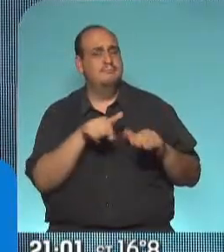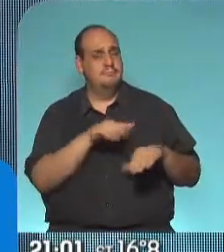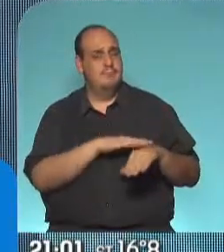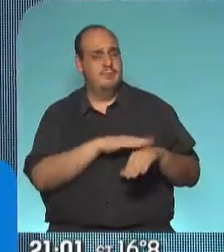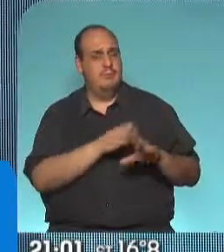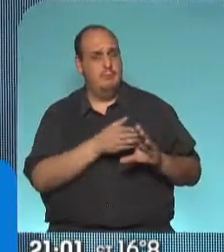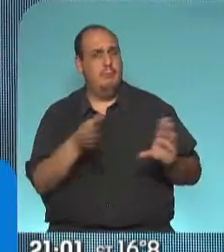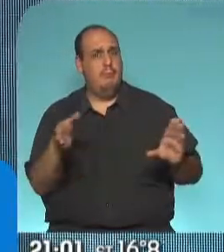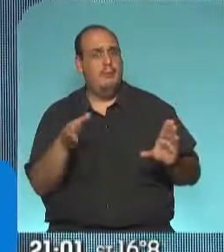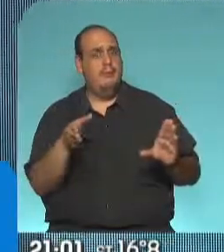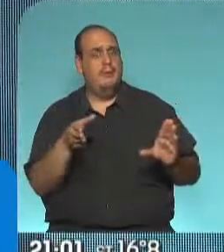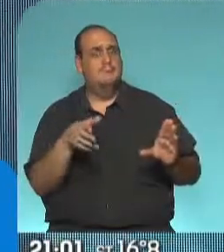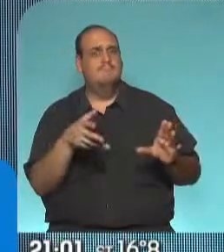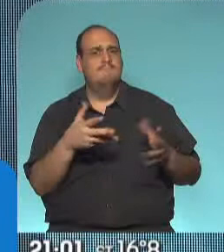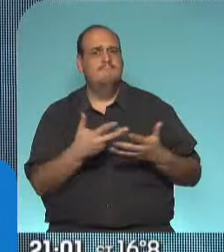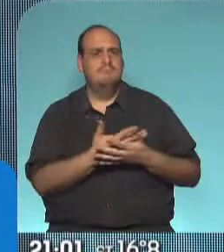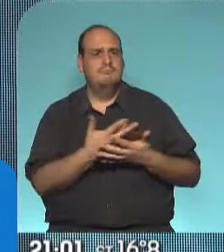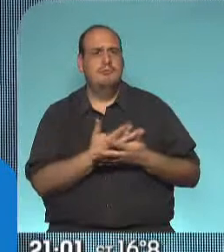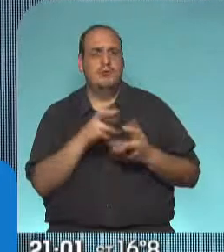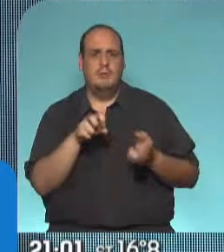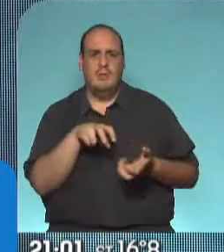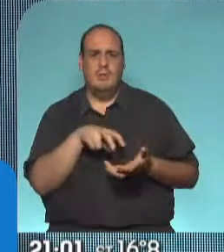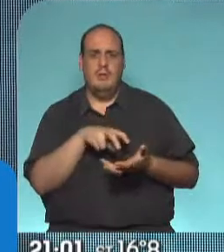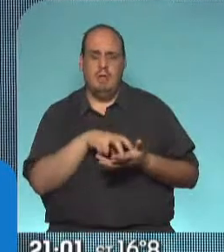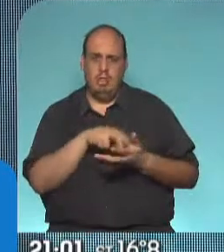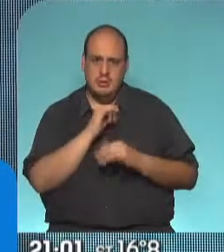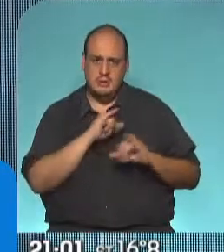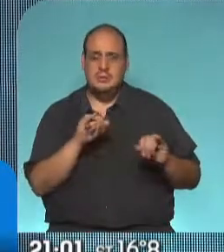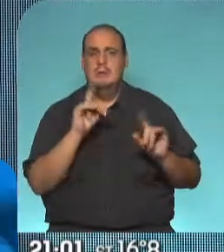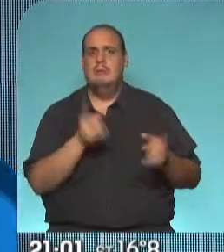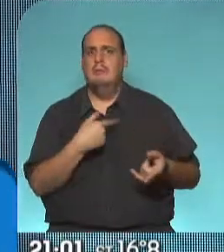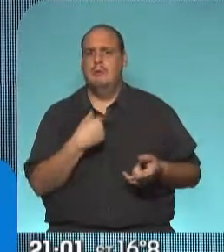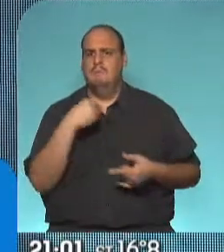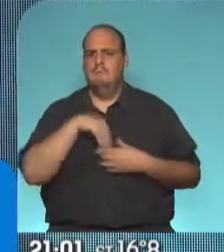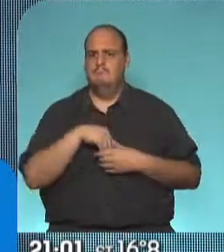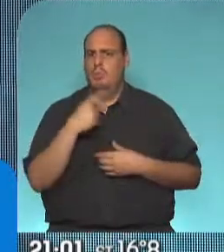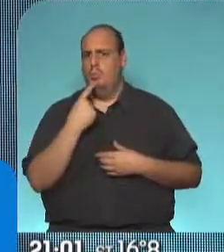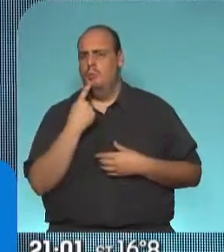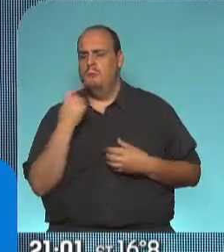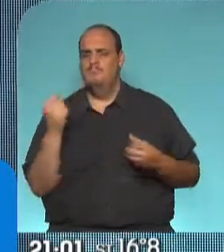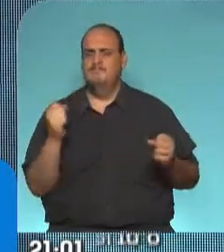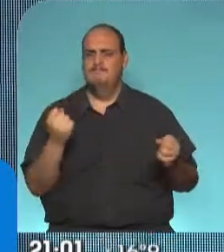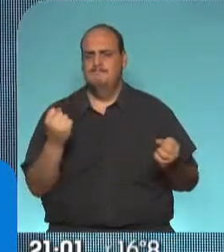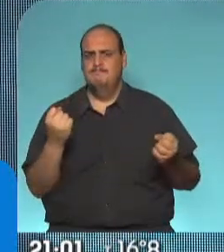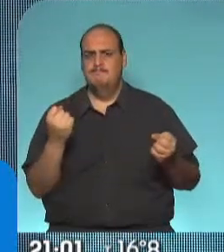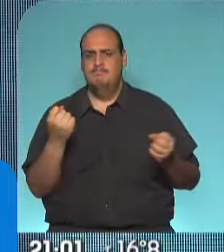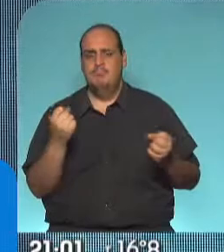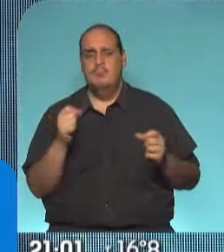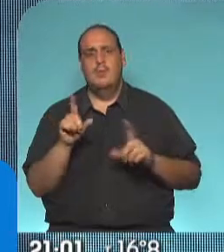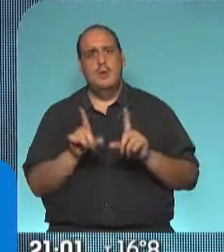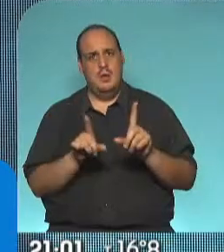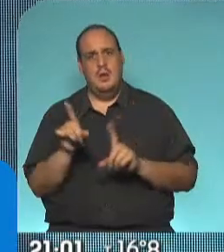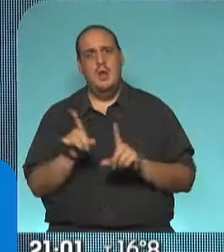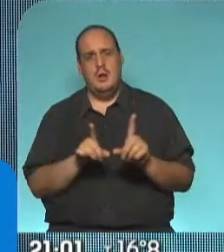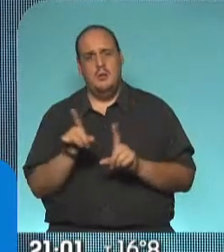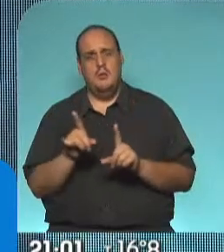encima, no solamente sufren las noticias, no solamente padecen la incertidumbre, la ansiedad, no solamente en algunos casos no